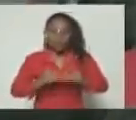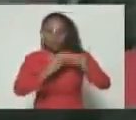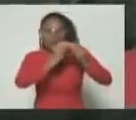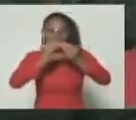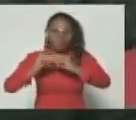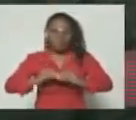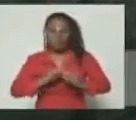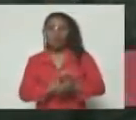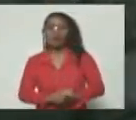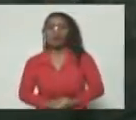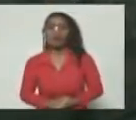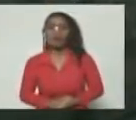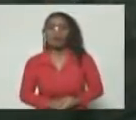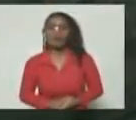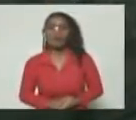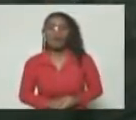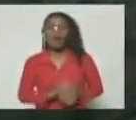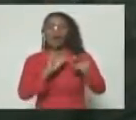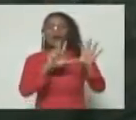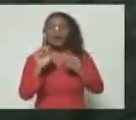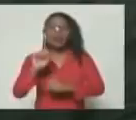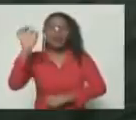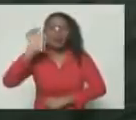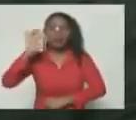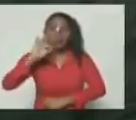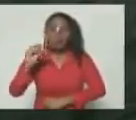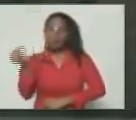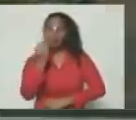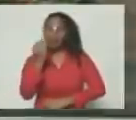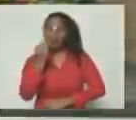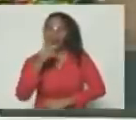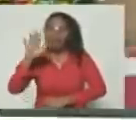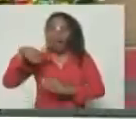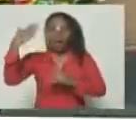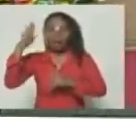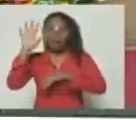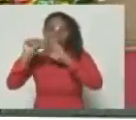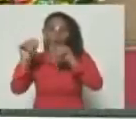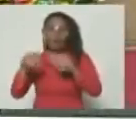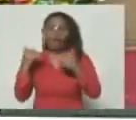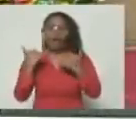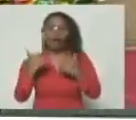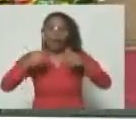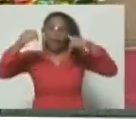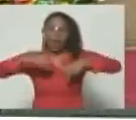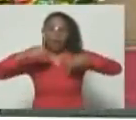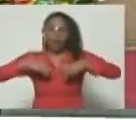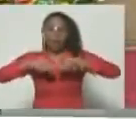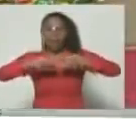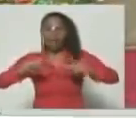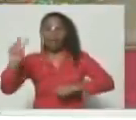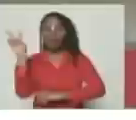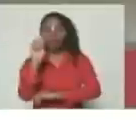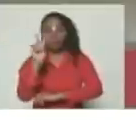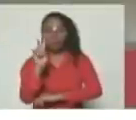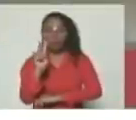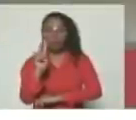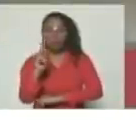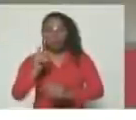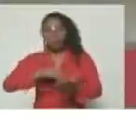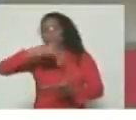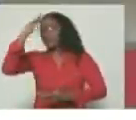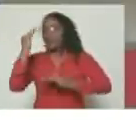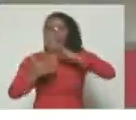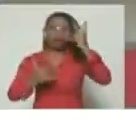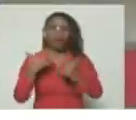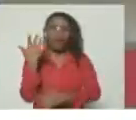produciendo. Y el 80% del alimento que traíamos del exterior, ahora se produce en tierra venezolana. Milagro de la